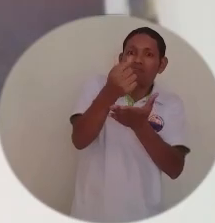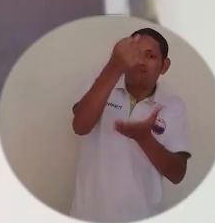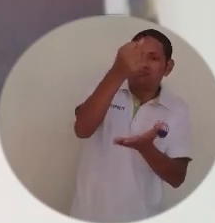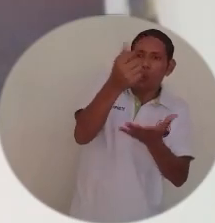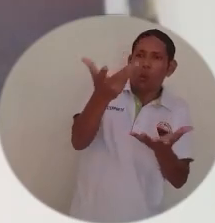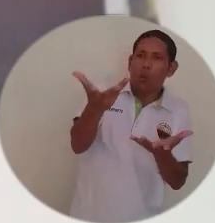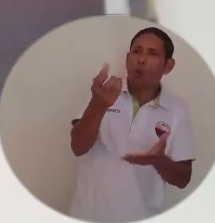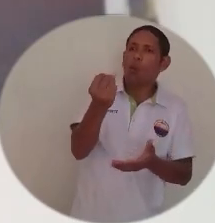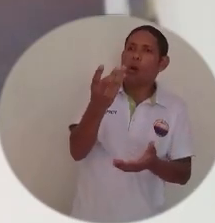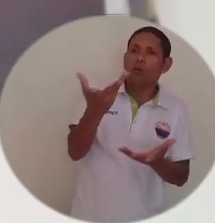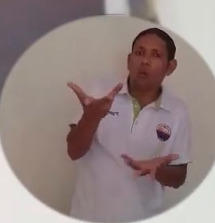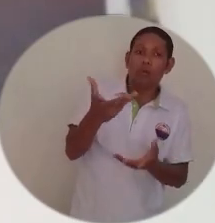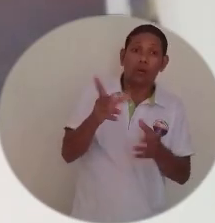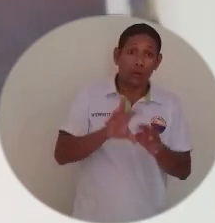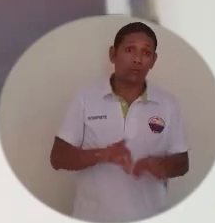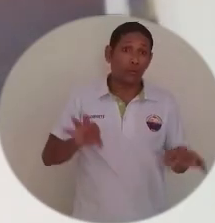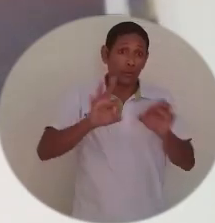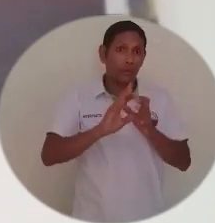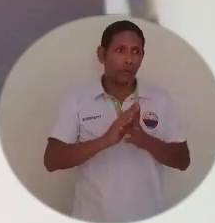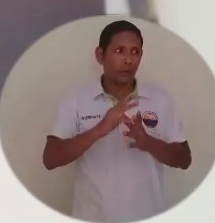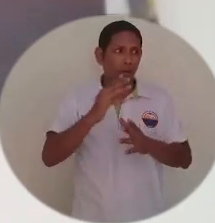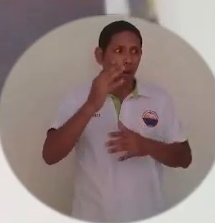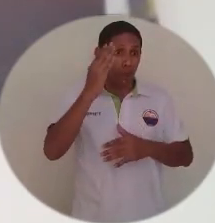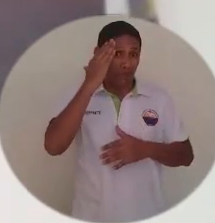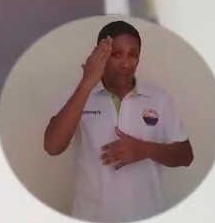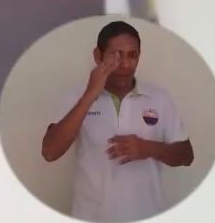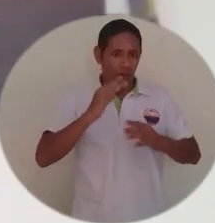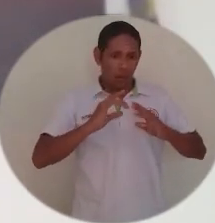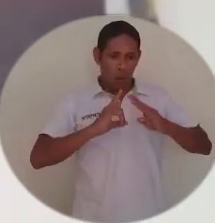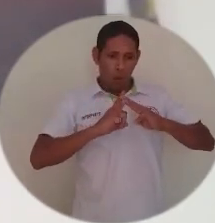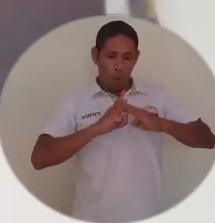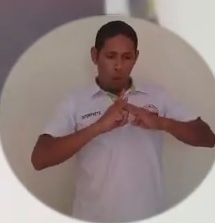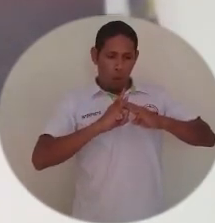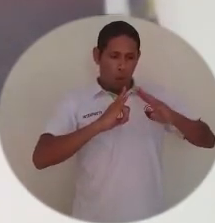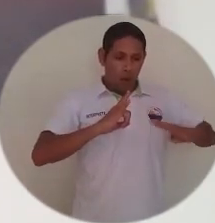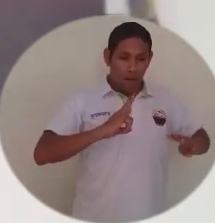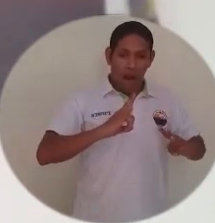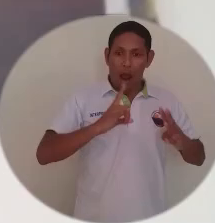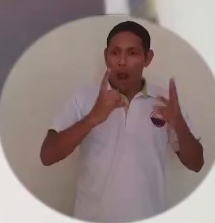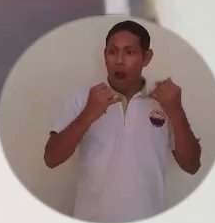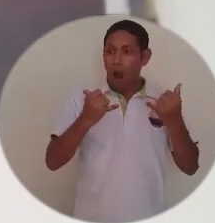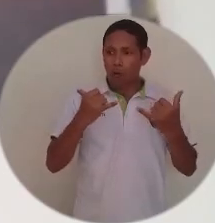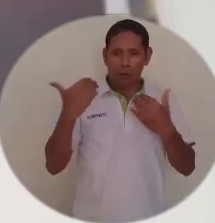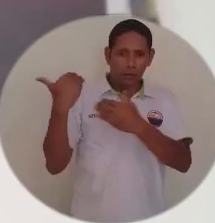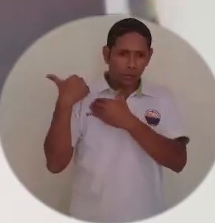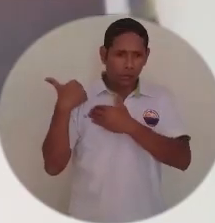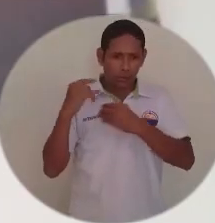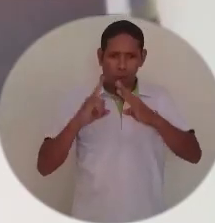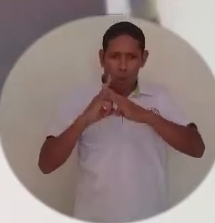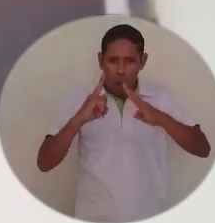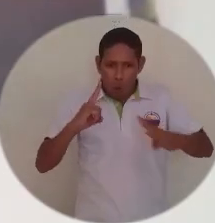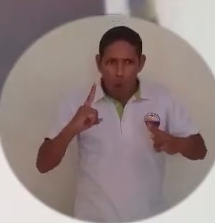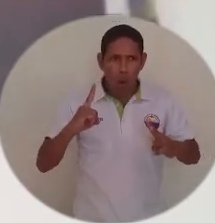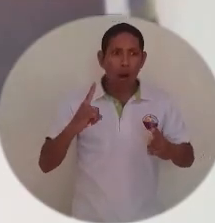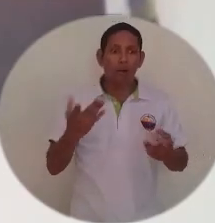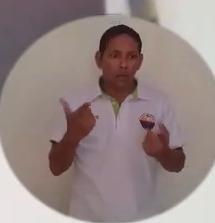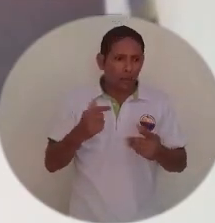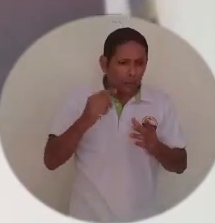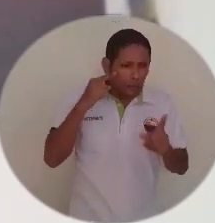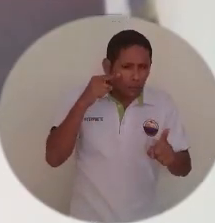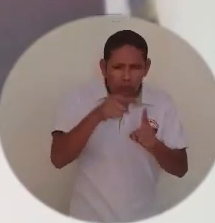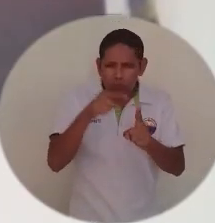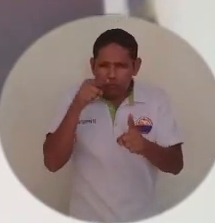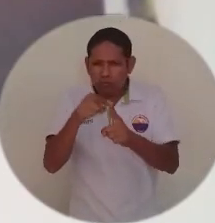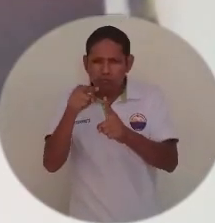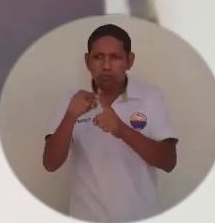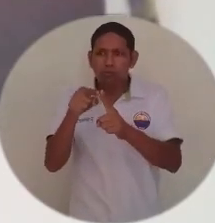su aporte. Yo creo que la universidad no solamente debe atender básicamente a la coyuntura actual, porque hay